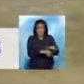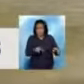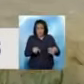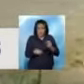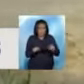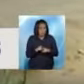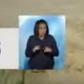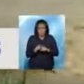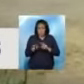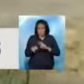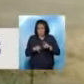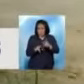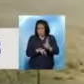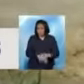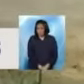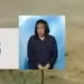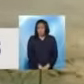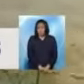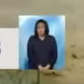río más.